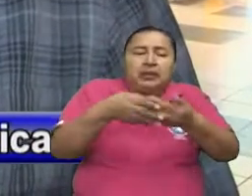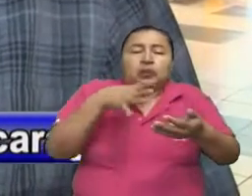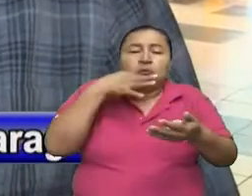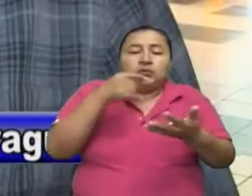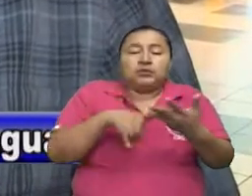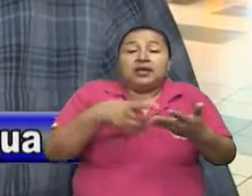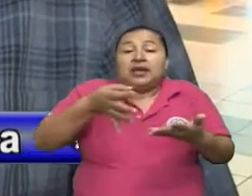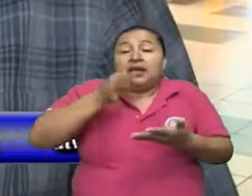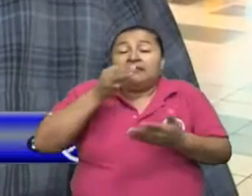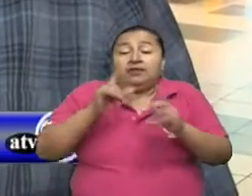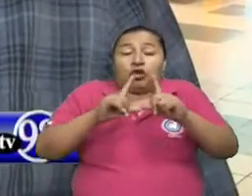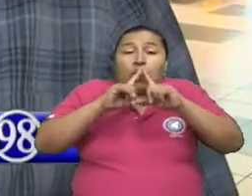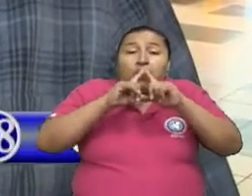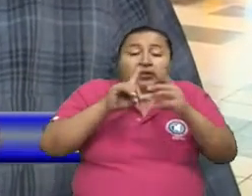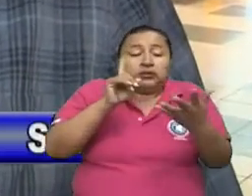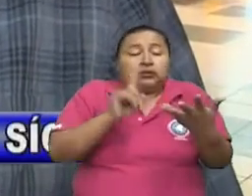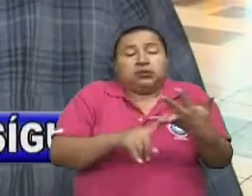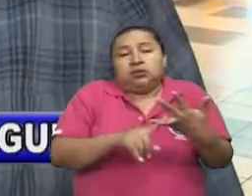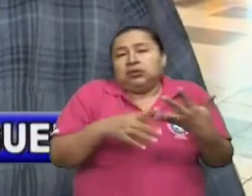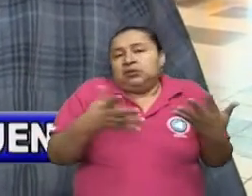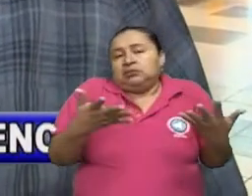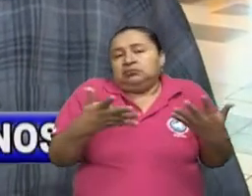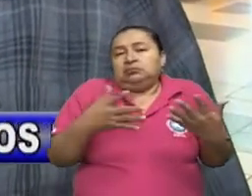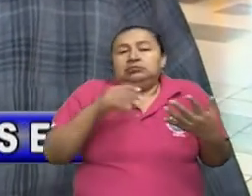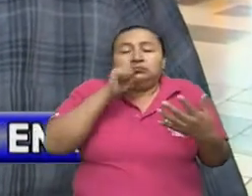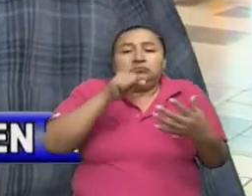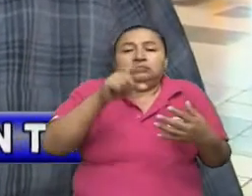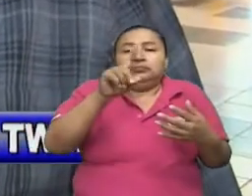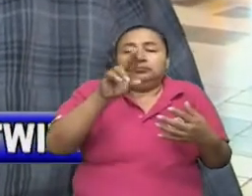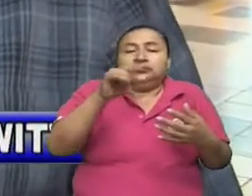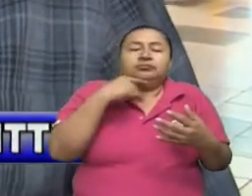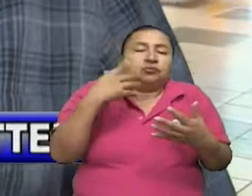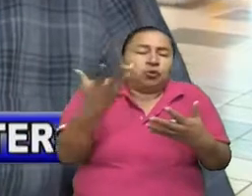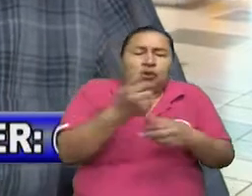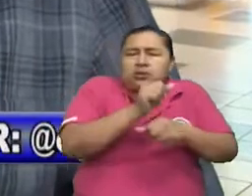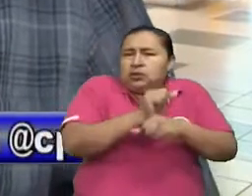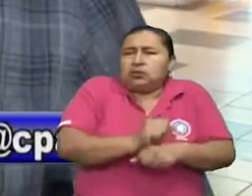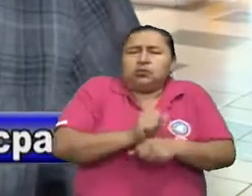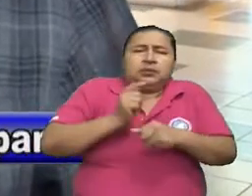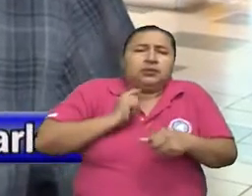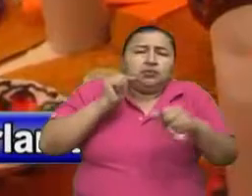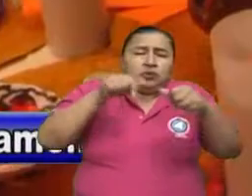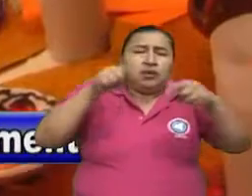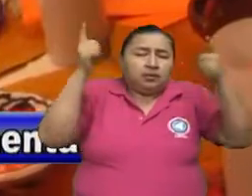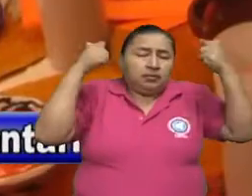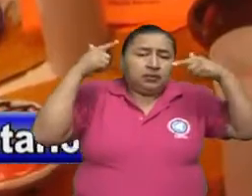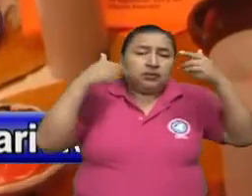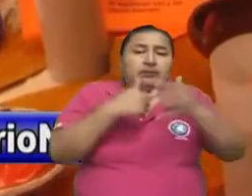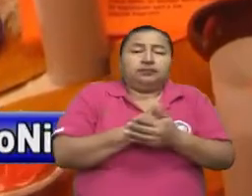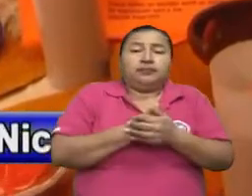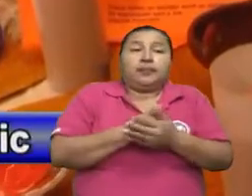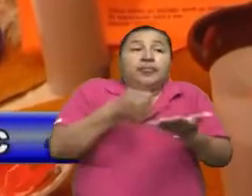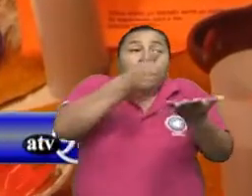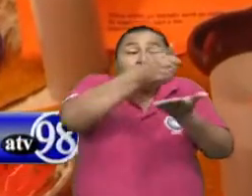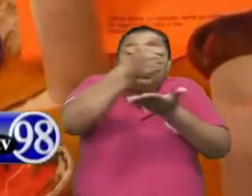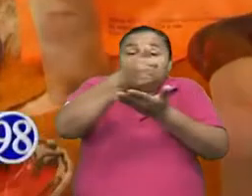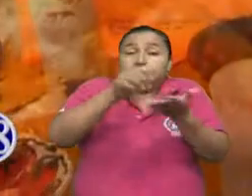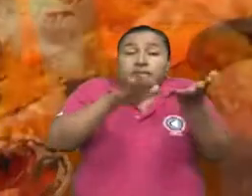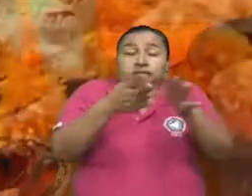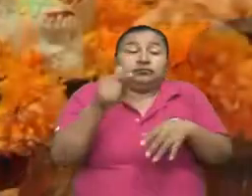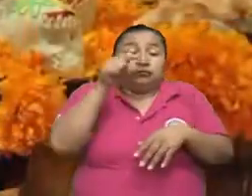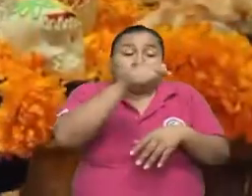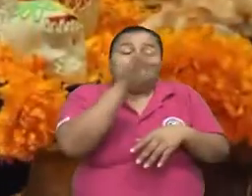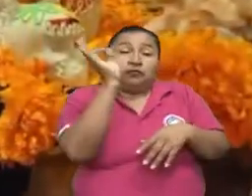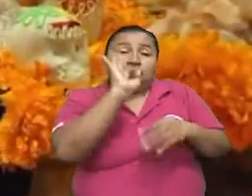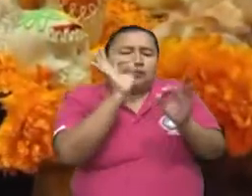un pico de pan dulce, toda esa tradición que tenemos en Masaya. El altar de muertos es un